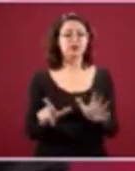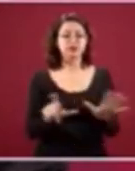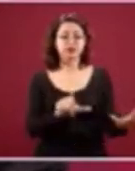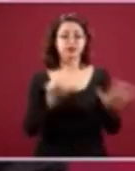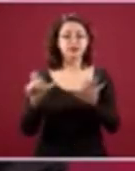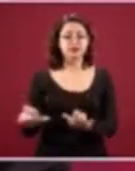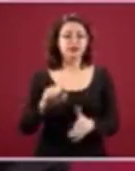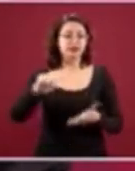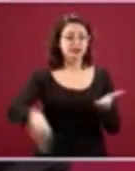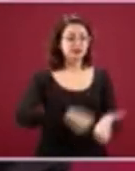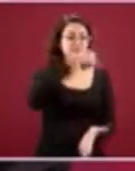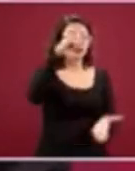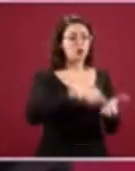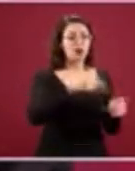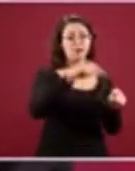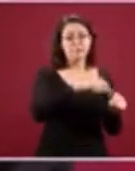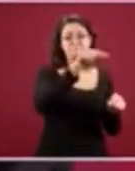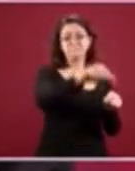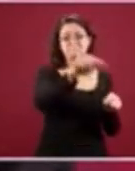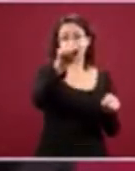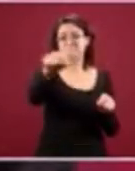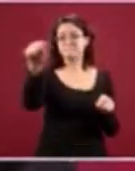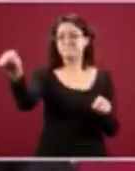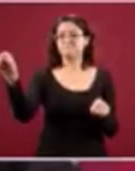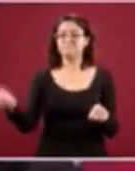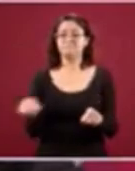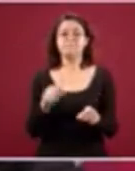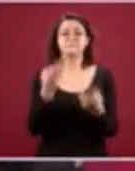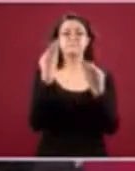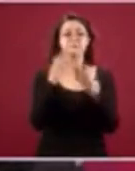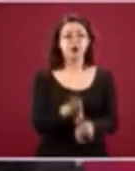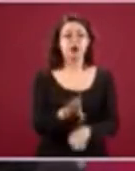2.700 sucursales del Banco de Bienestar,